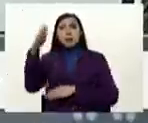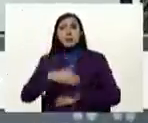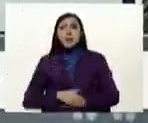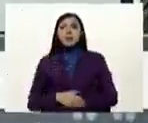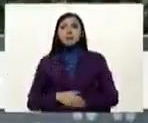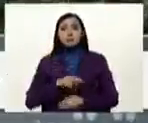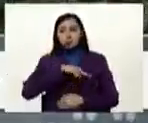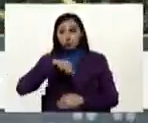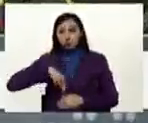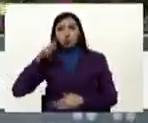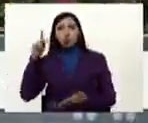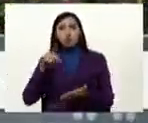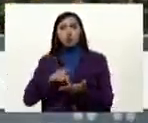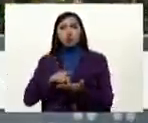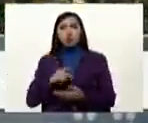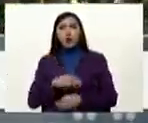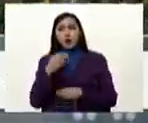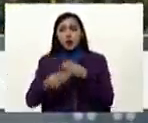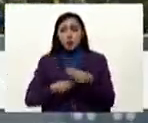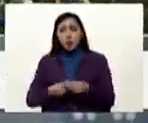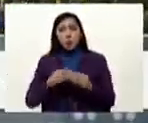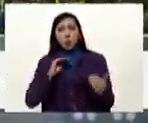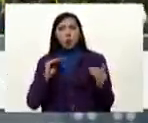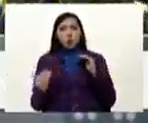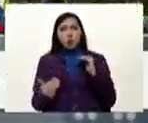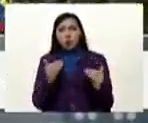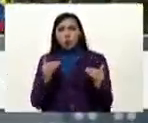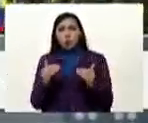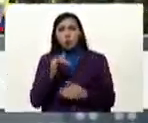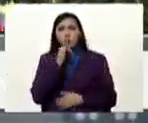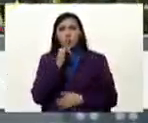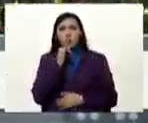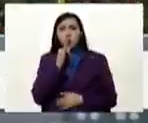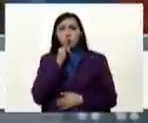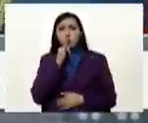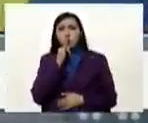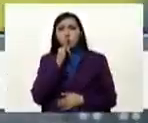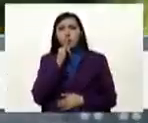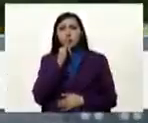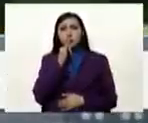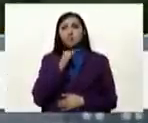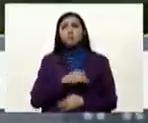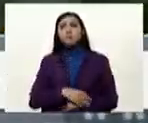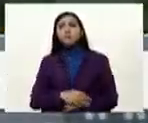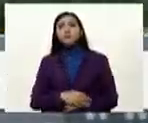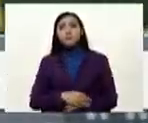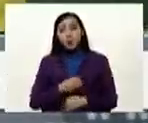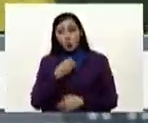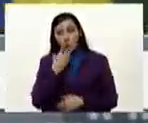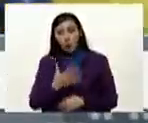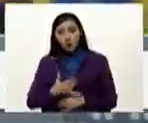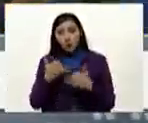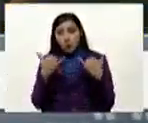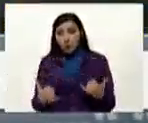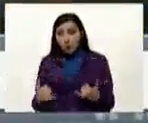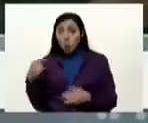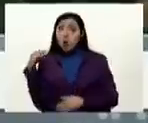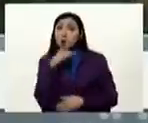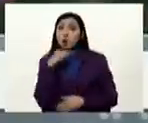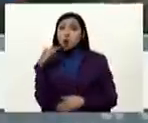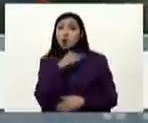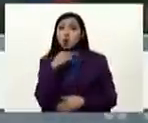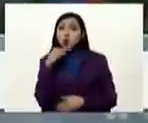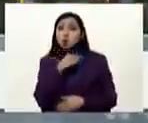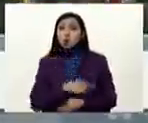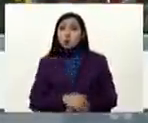allí estuvimos, con nuestra moral, con nuestro mensaje. Y bueno, ahora en octubre, general